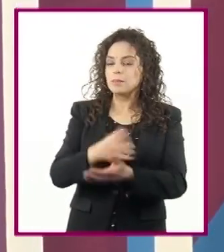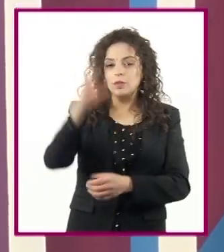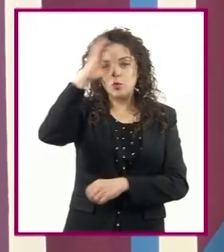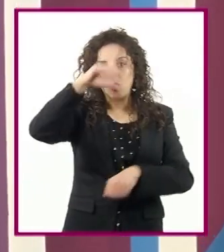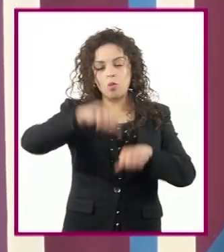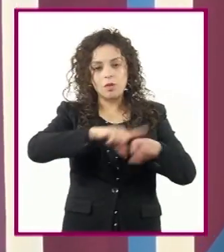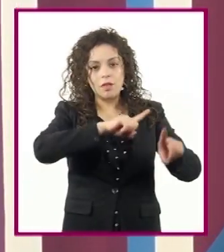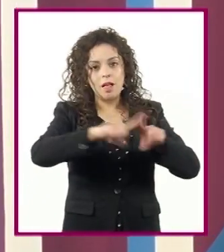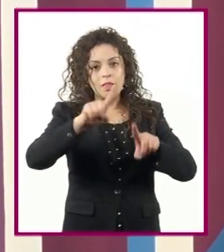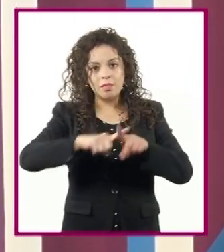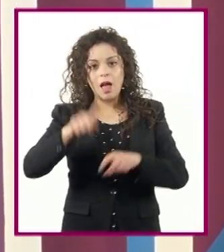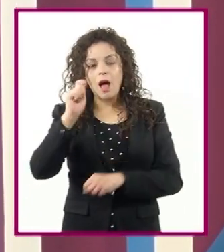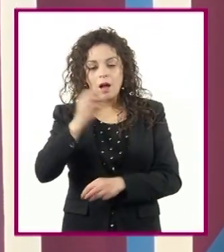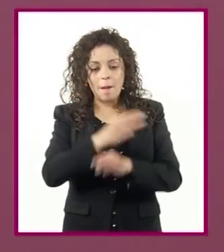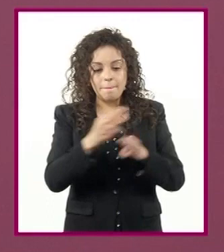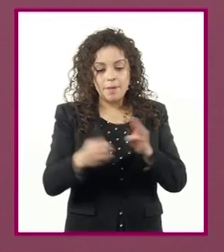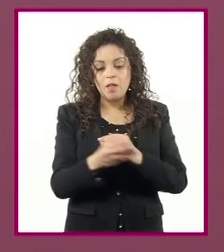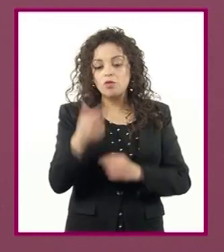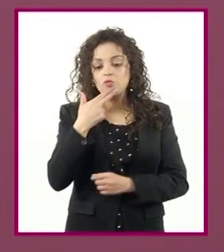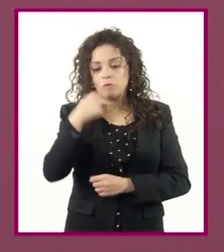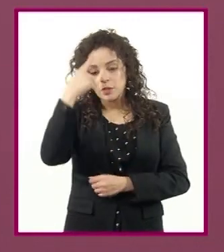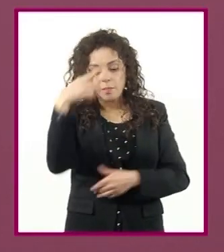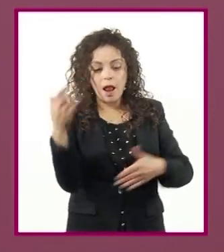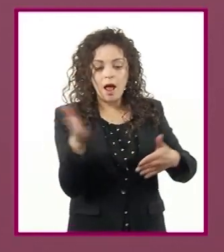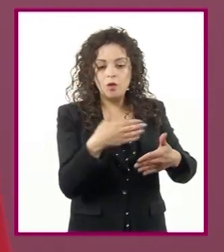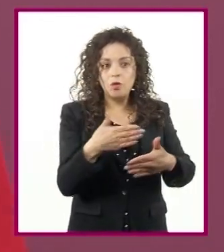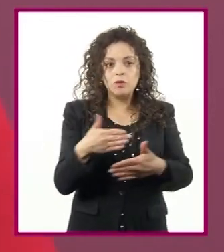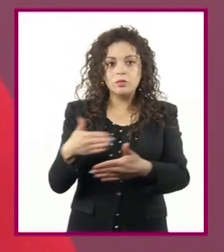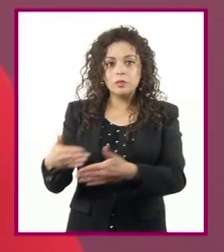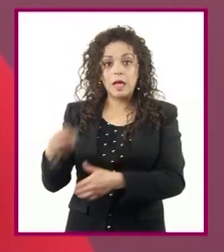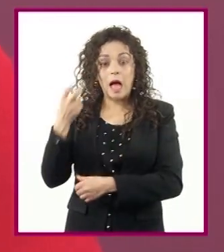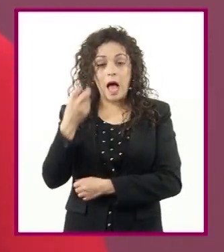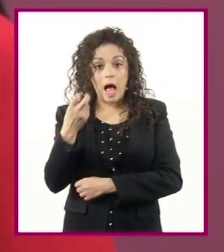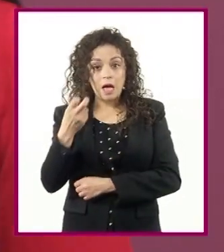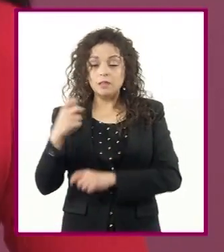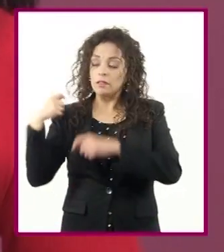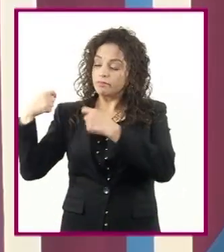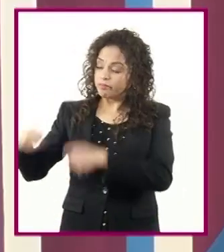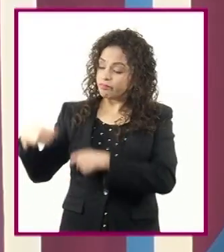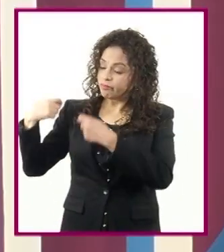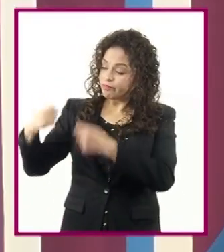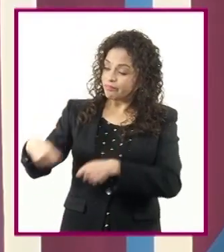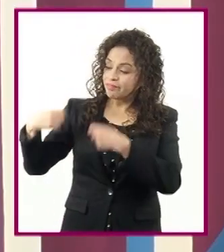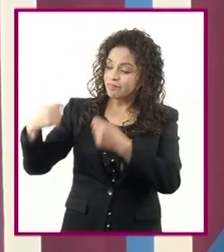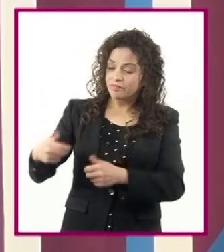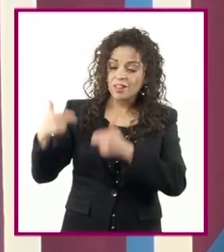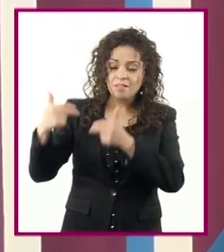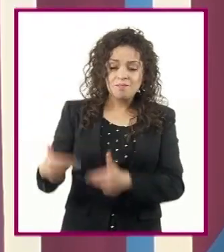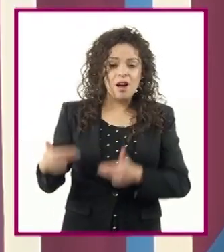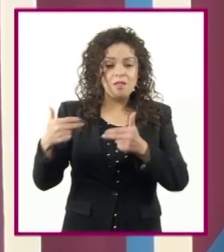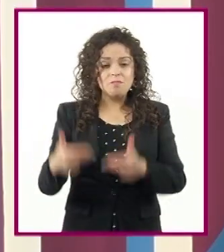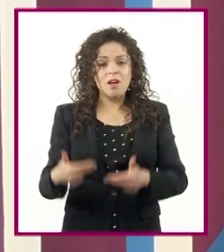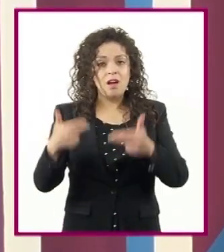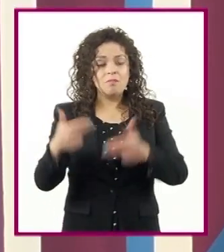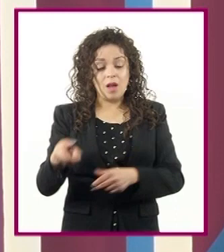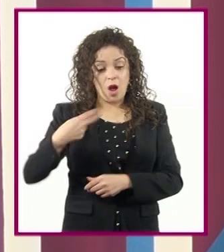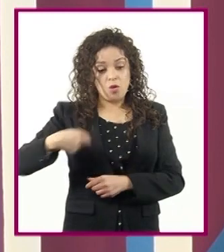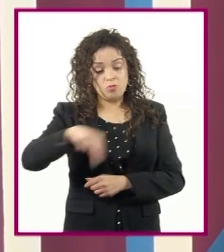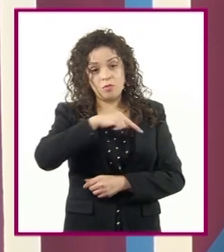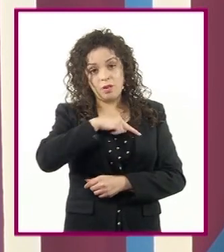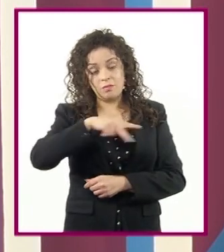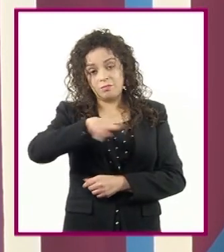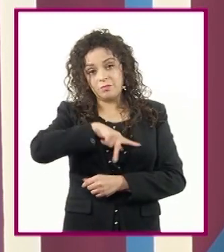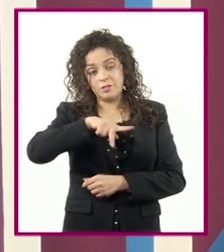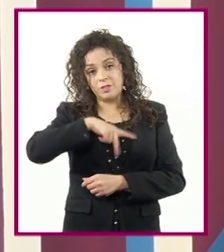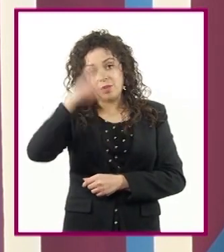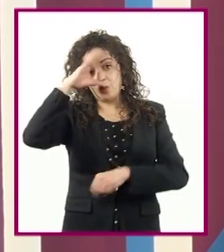que usamos para preparar los alimentos. Estos fueron transmitidos de generación en generación en nuestra cultura y son parte